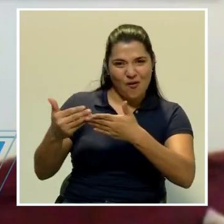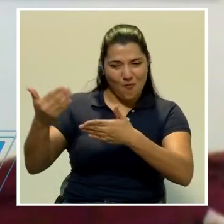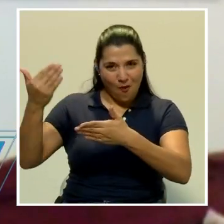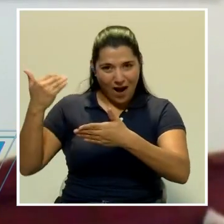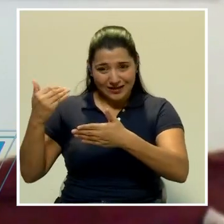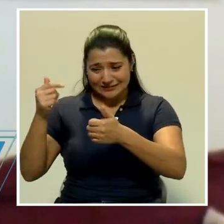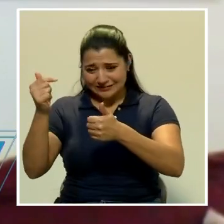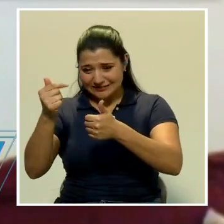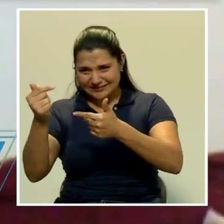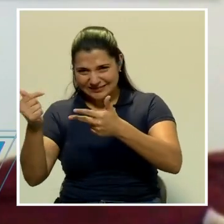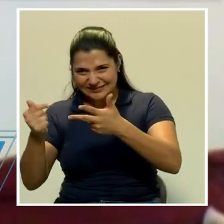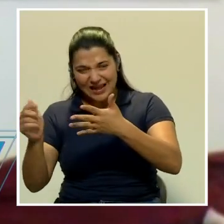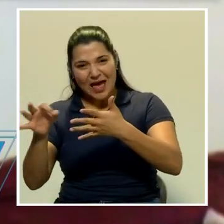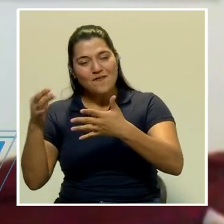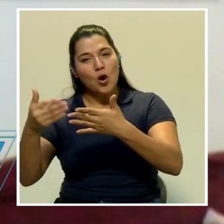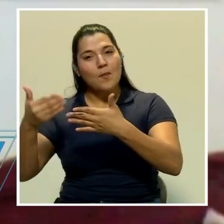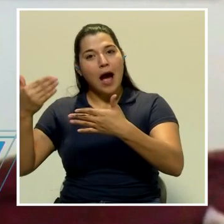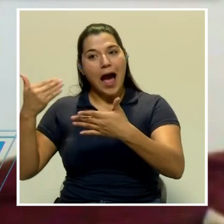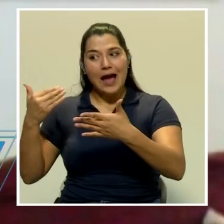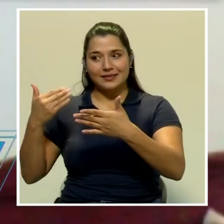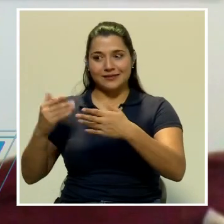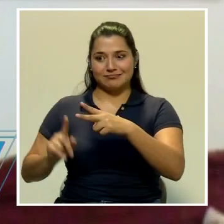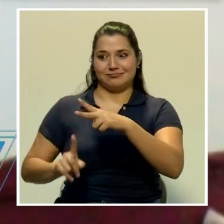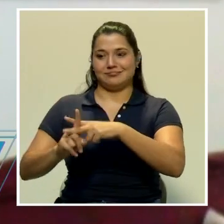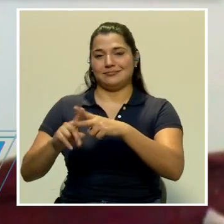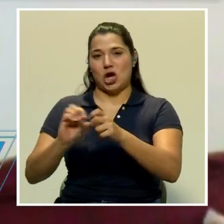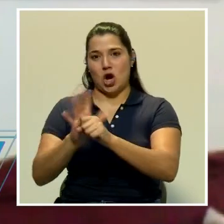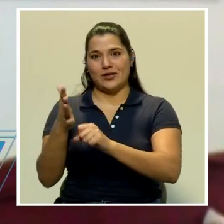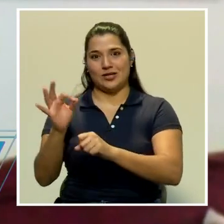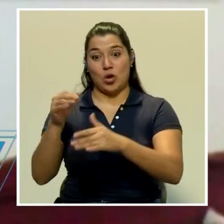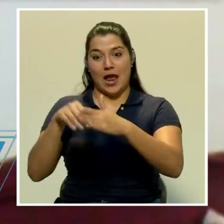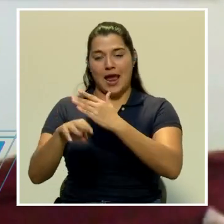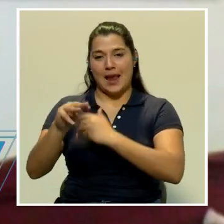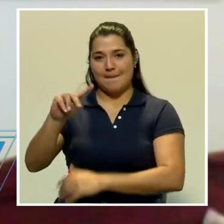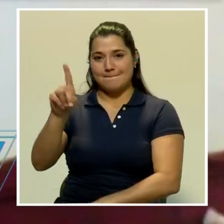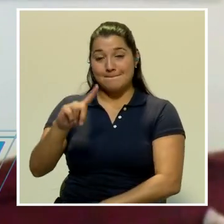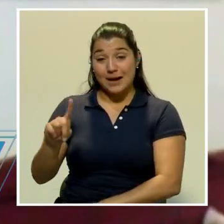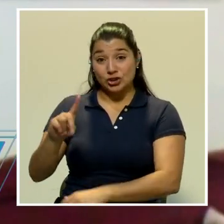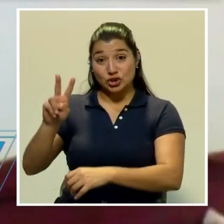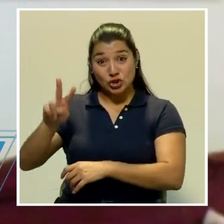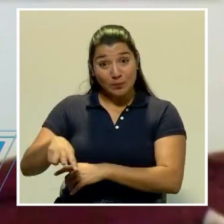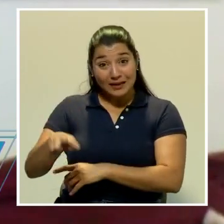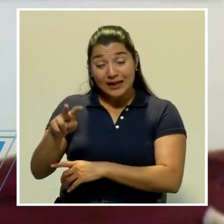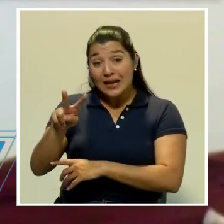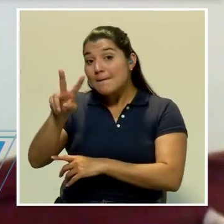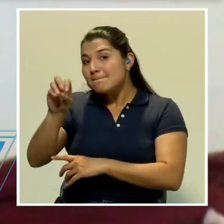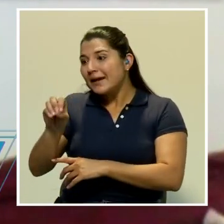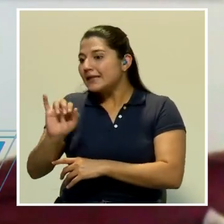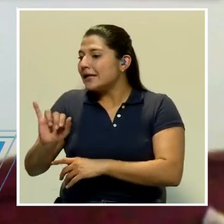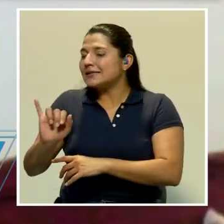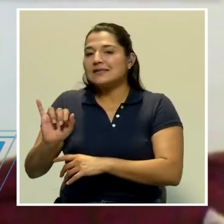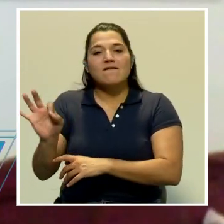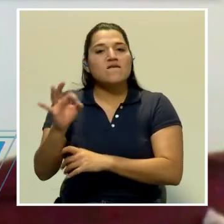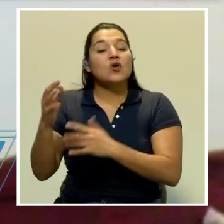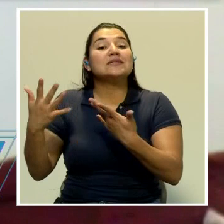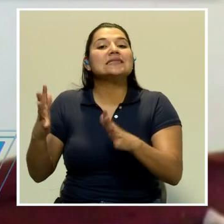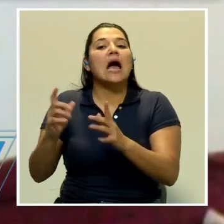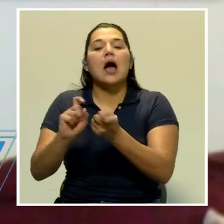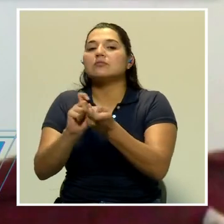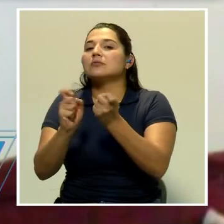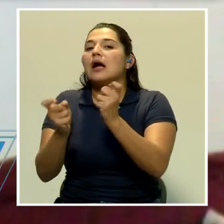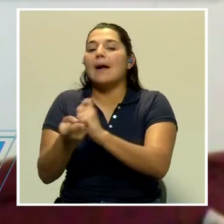veníamos haciendo antes de marzo del 2020, eso se quedó atrás. Y se quedó atrás porque no hemos